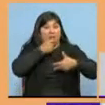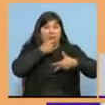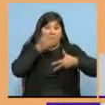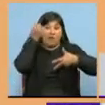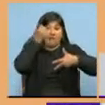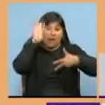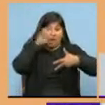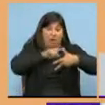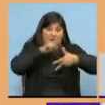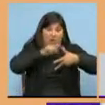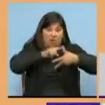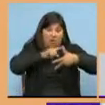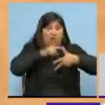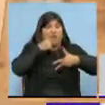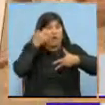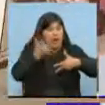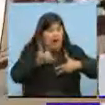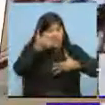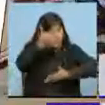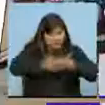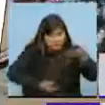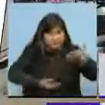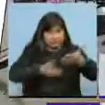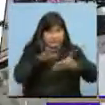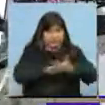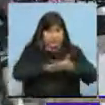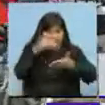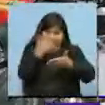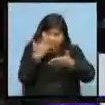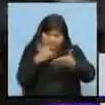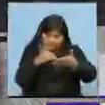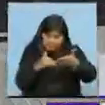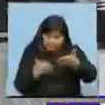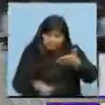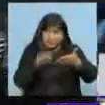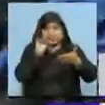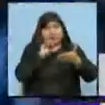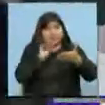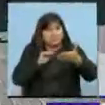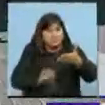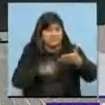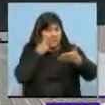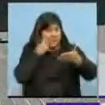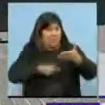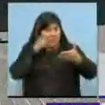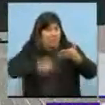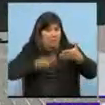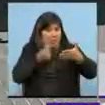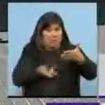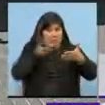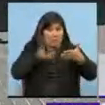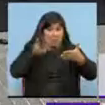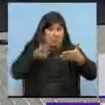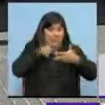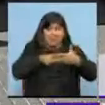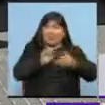tarjeta eso ha generado que escalen en el en este mal ranking otro y después están telecomunicaciones que